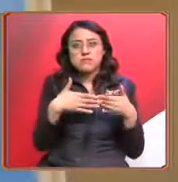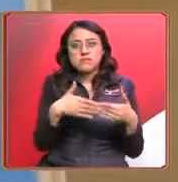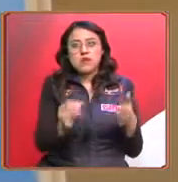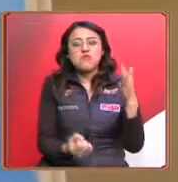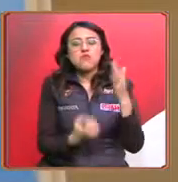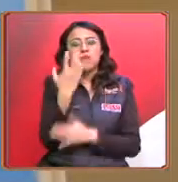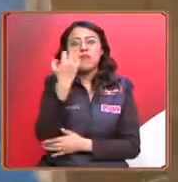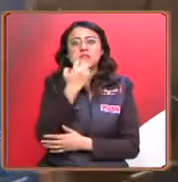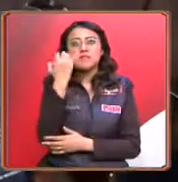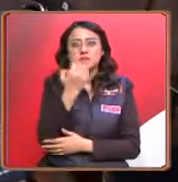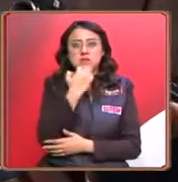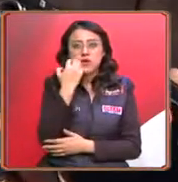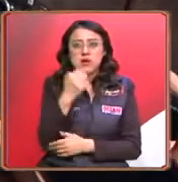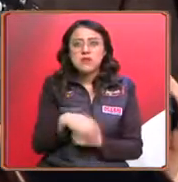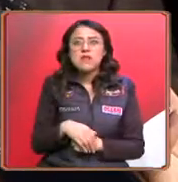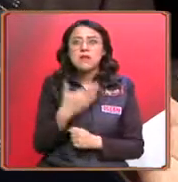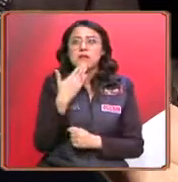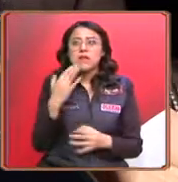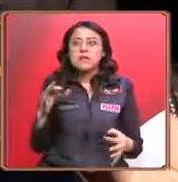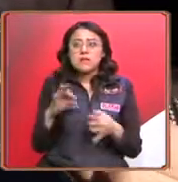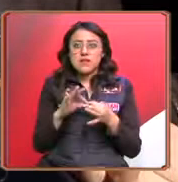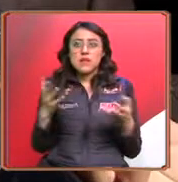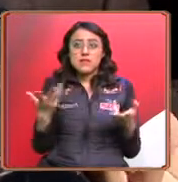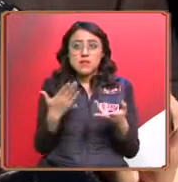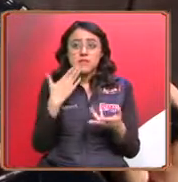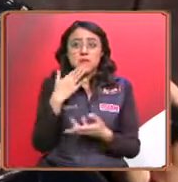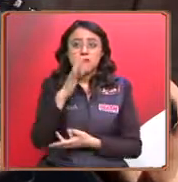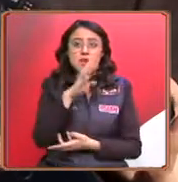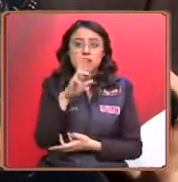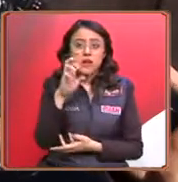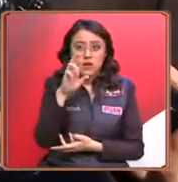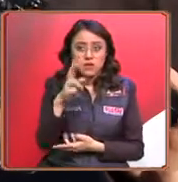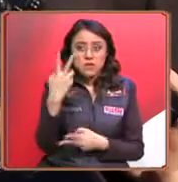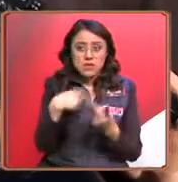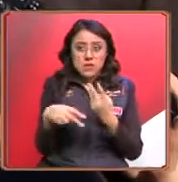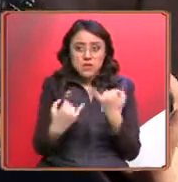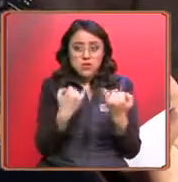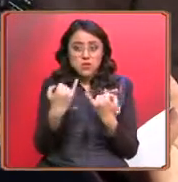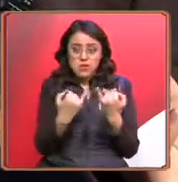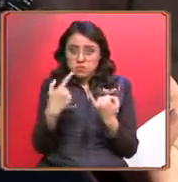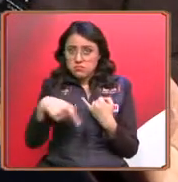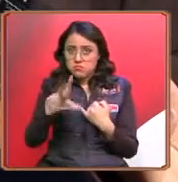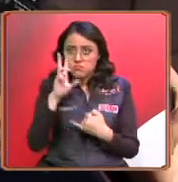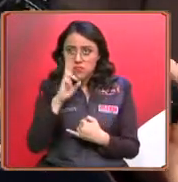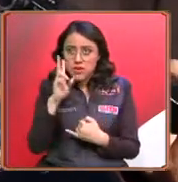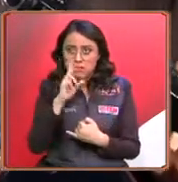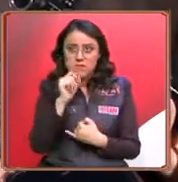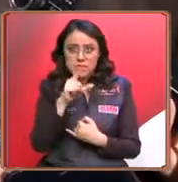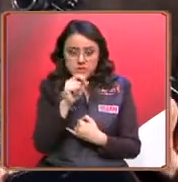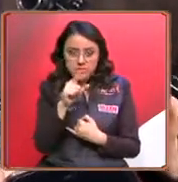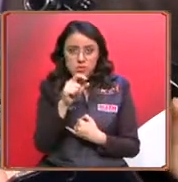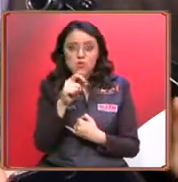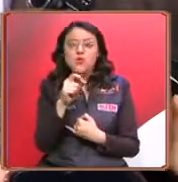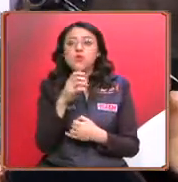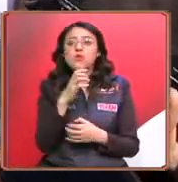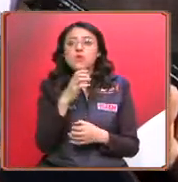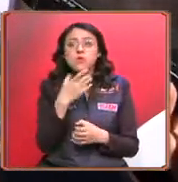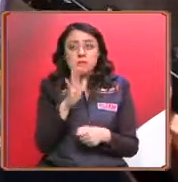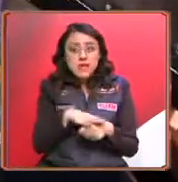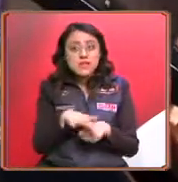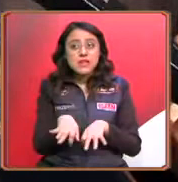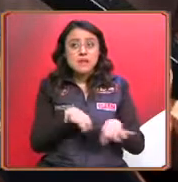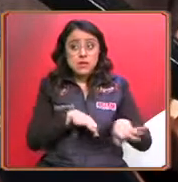nueva escuela aquí en Guanajuato. Buena alianza se ha hecho con Ferrero. Desde que llegó a Guanajuato ha habido cosas positivas. Estamos muy contentos porque ha generado empleos, pero